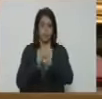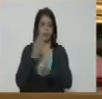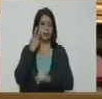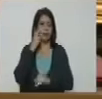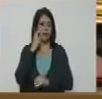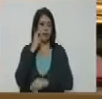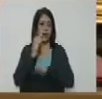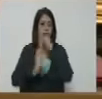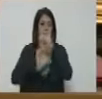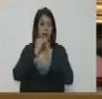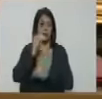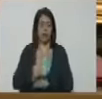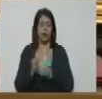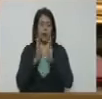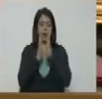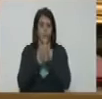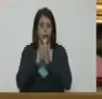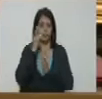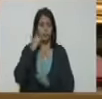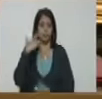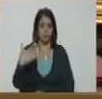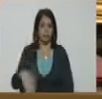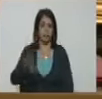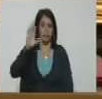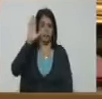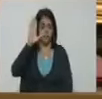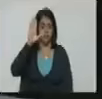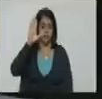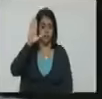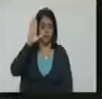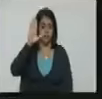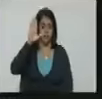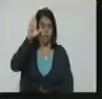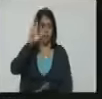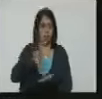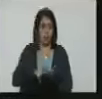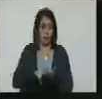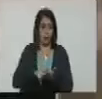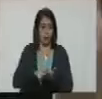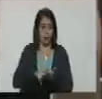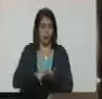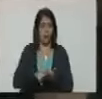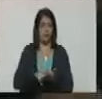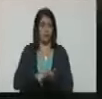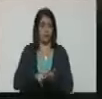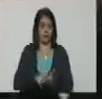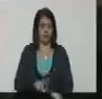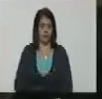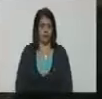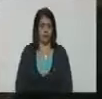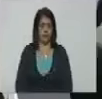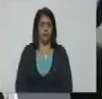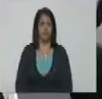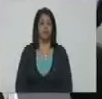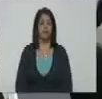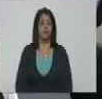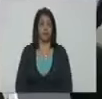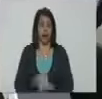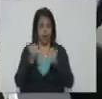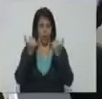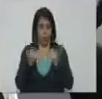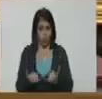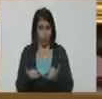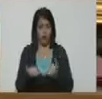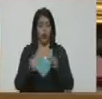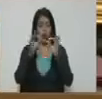del Cacao, sírvanse a manifestarlo con la señal de costumbre. Queda aprobado. En consecuencia, se